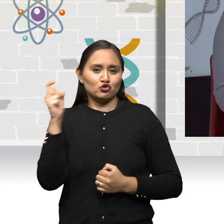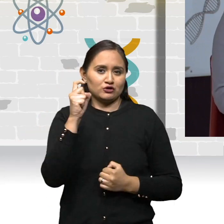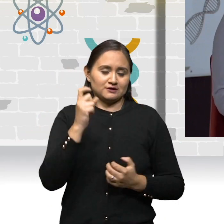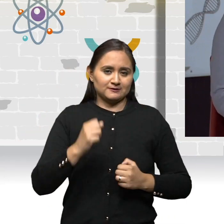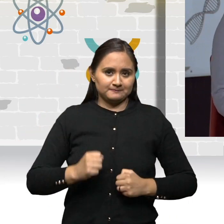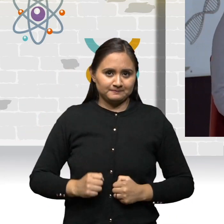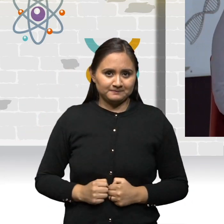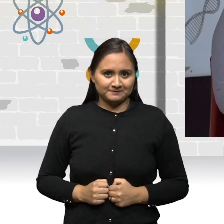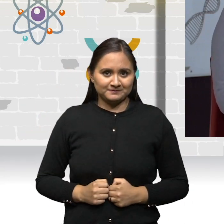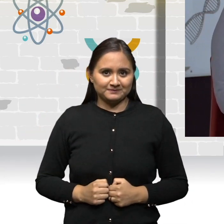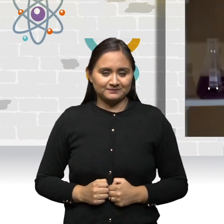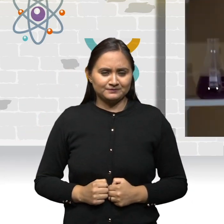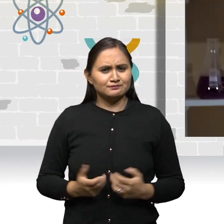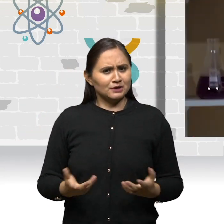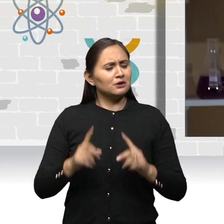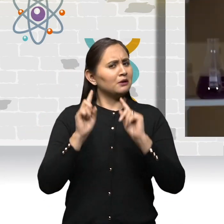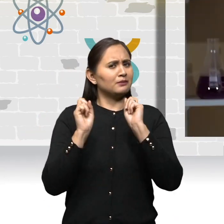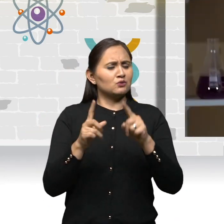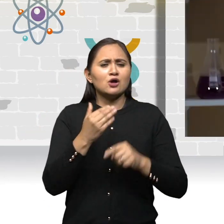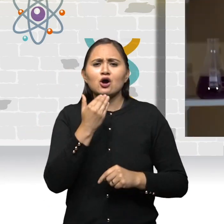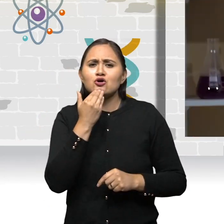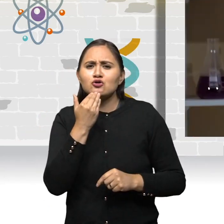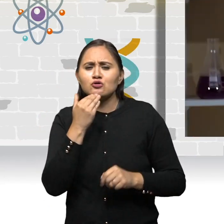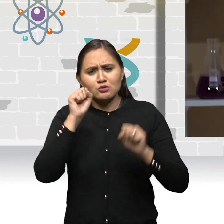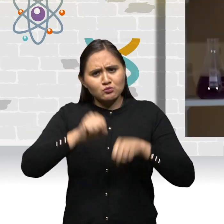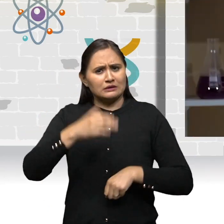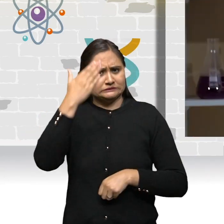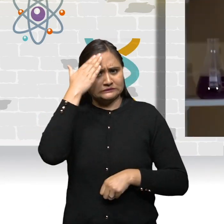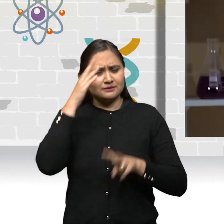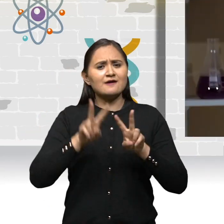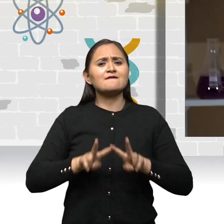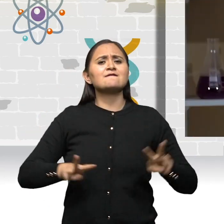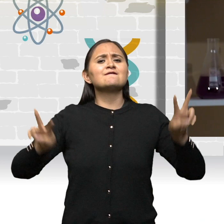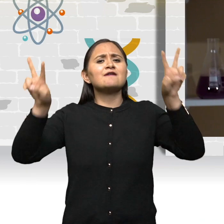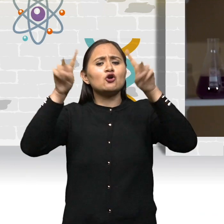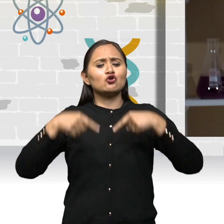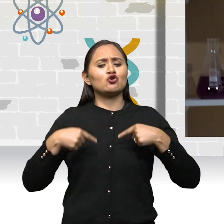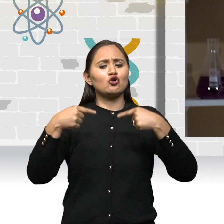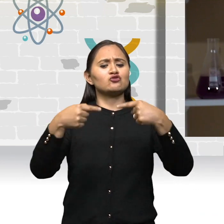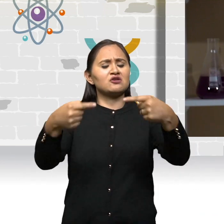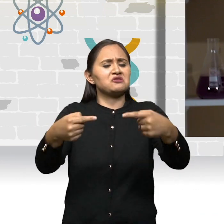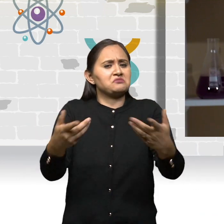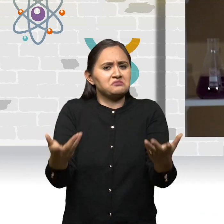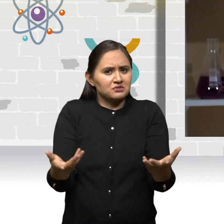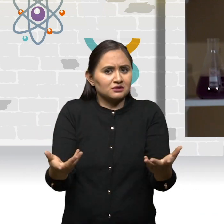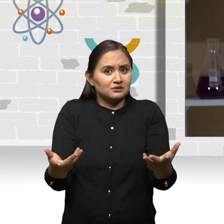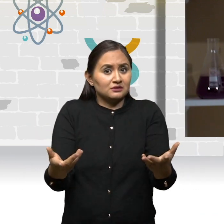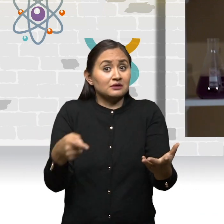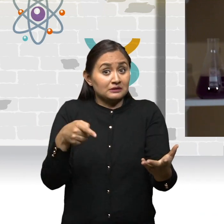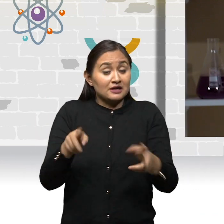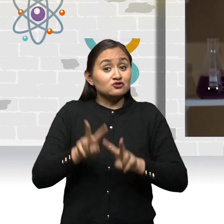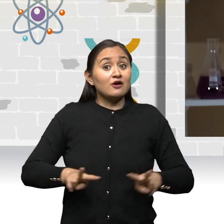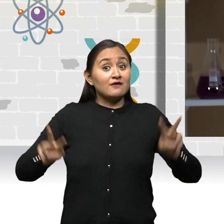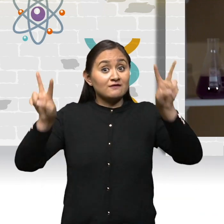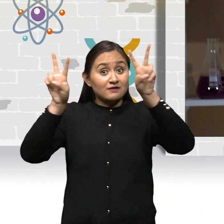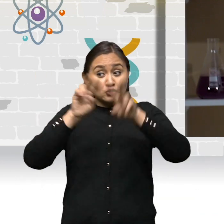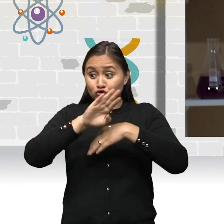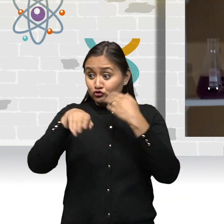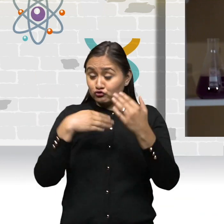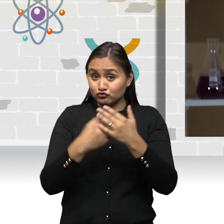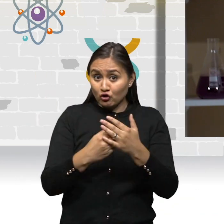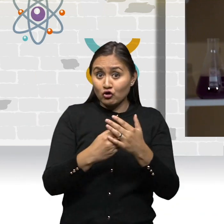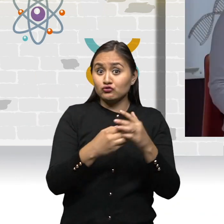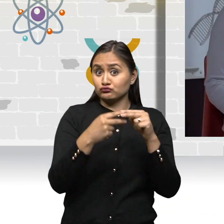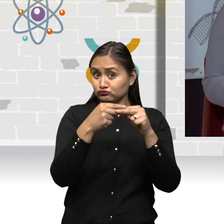valor que deseamos. ¿Cómo podríamos determinar el valor de esa constante? ¿El valor hallado será válido para todos